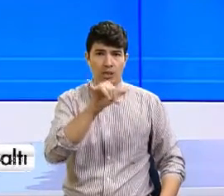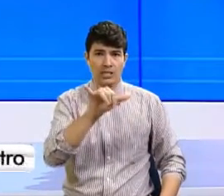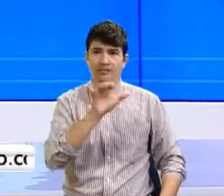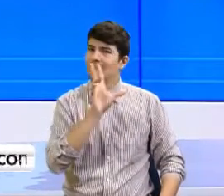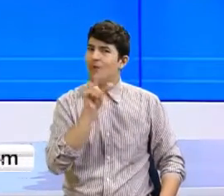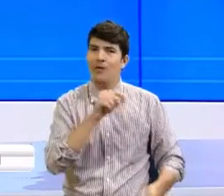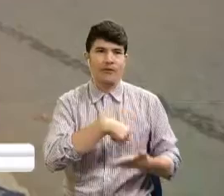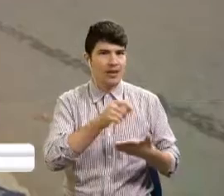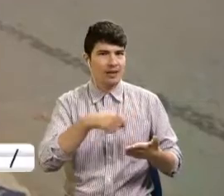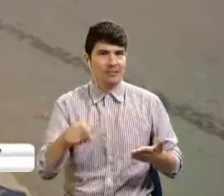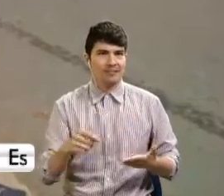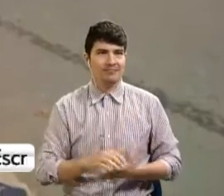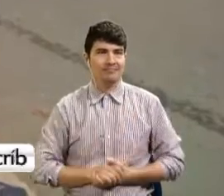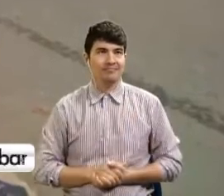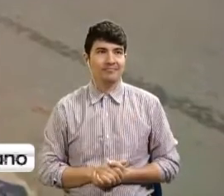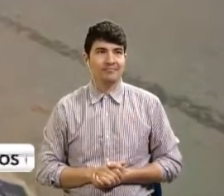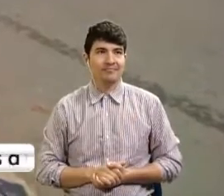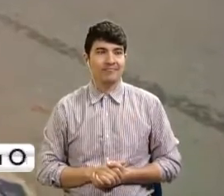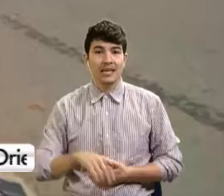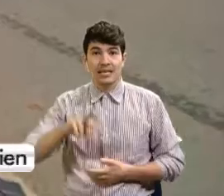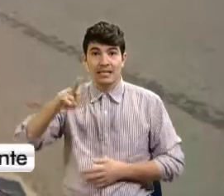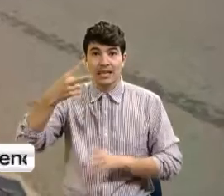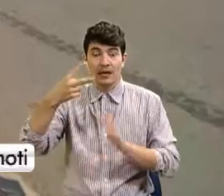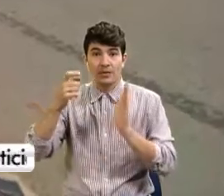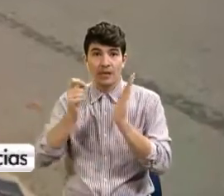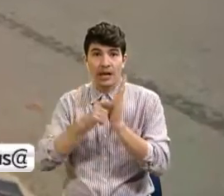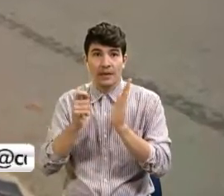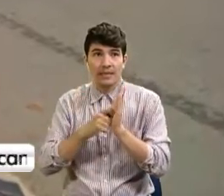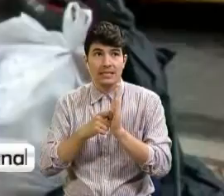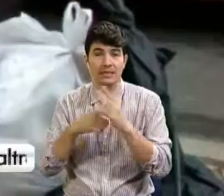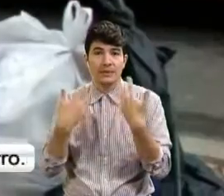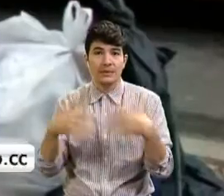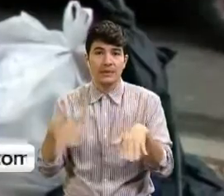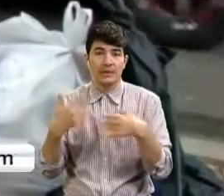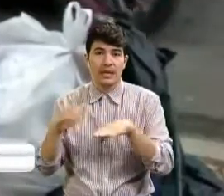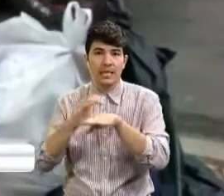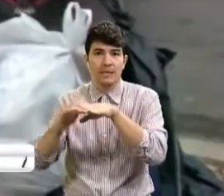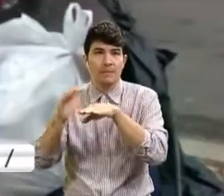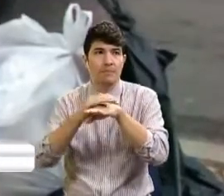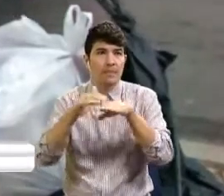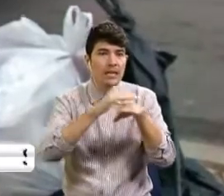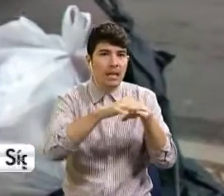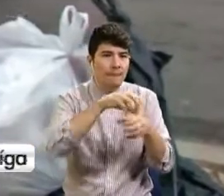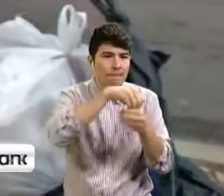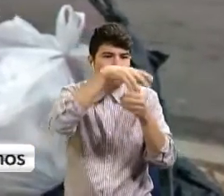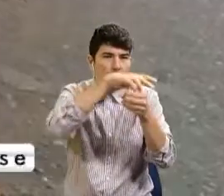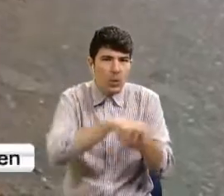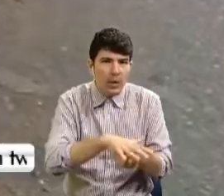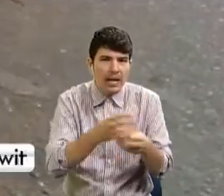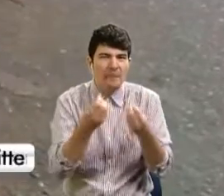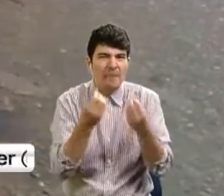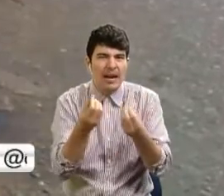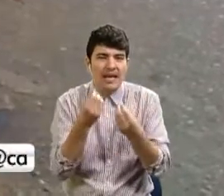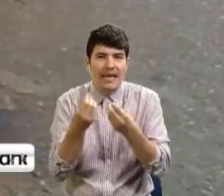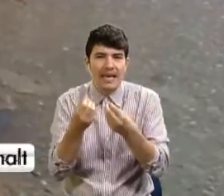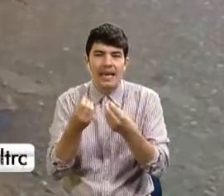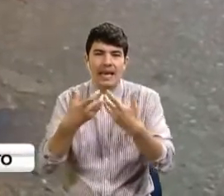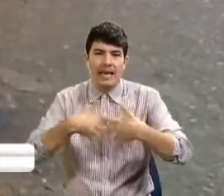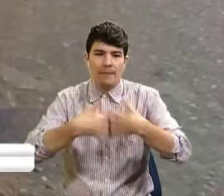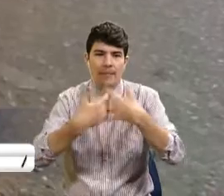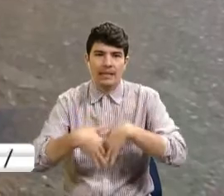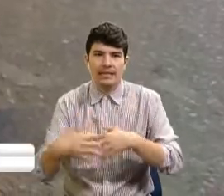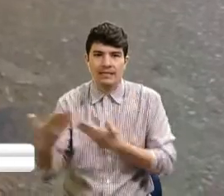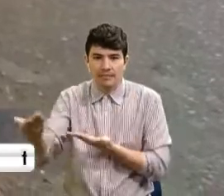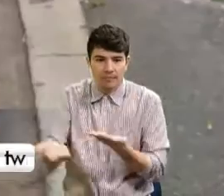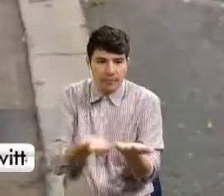basuras por segunda vez será convocada una invitación pública para la adjudicación del contrato de